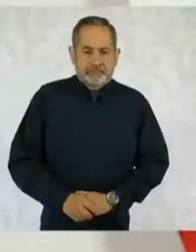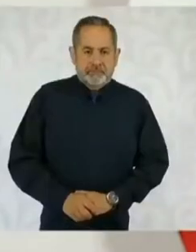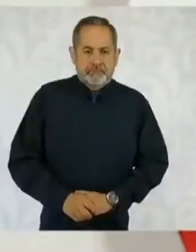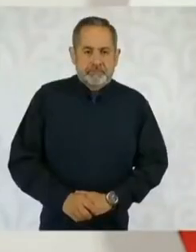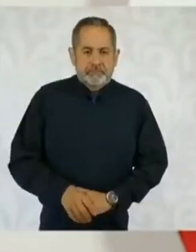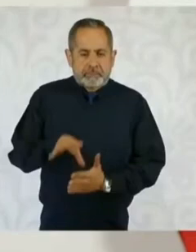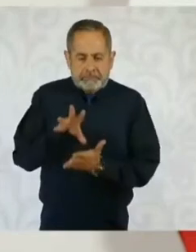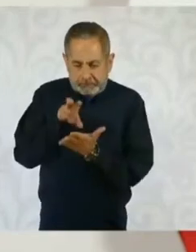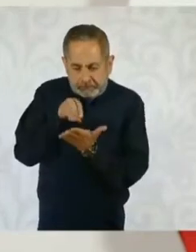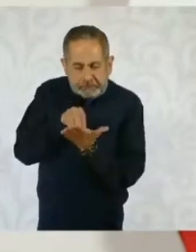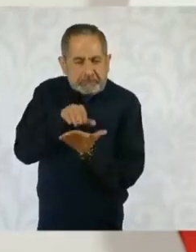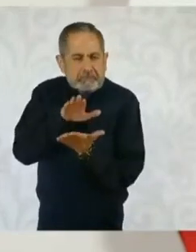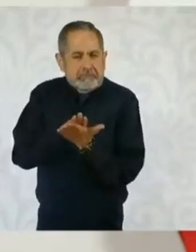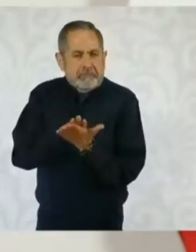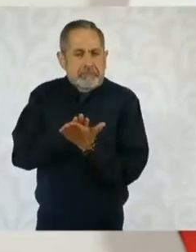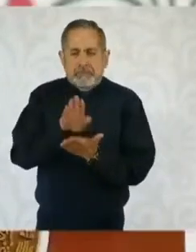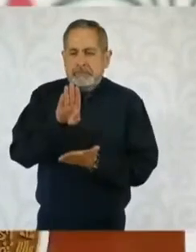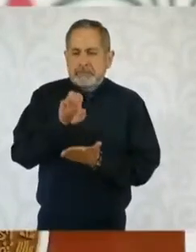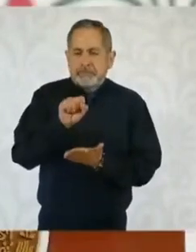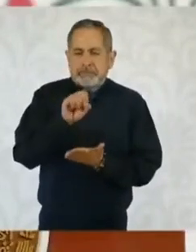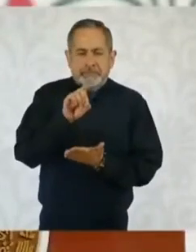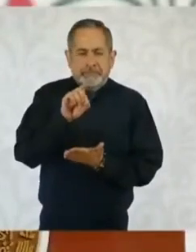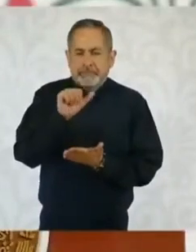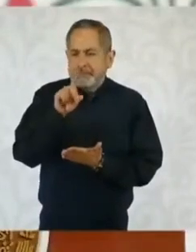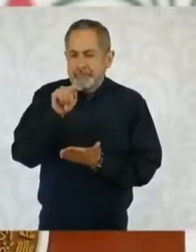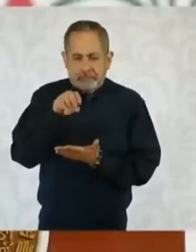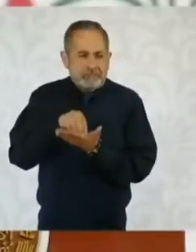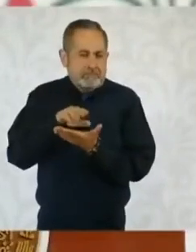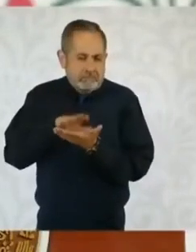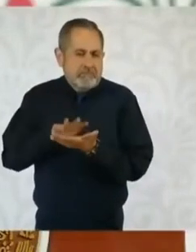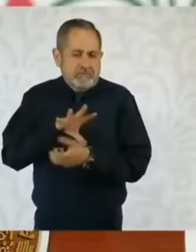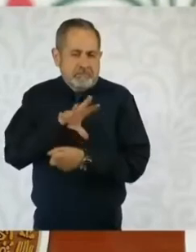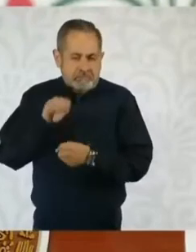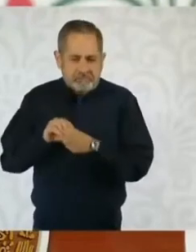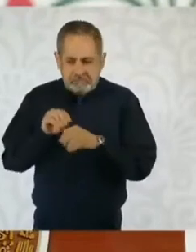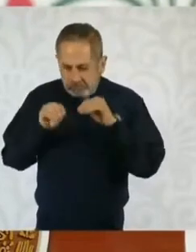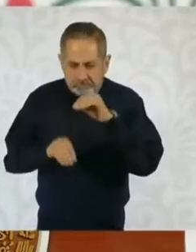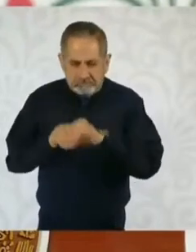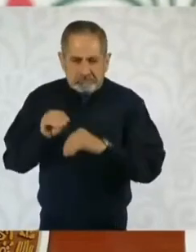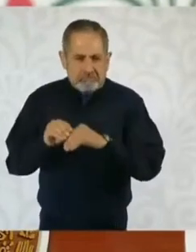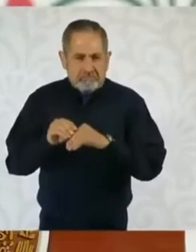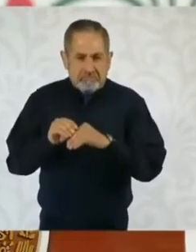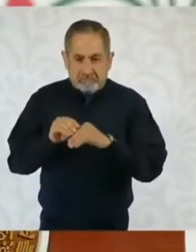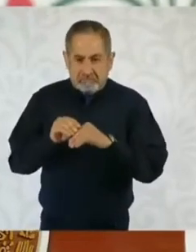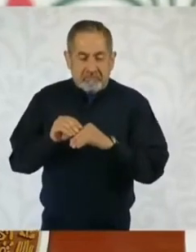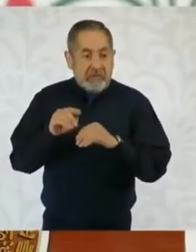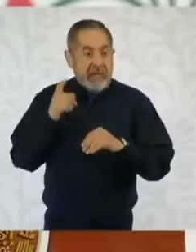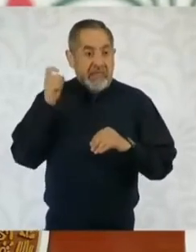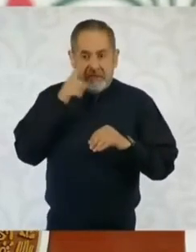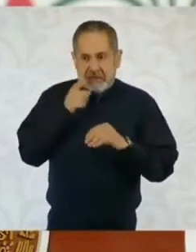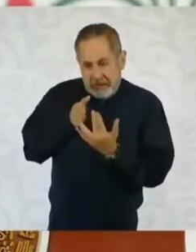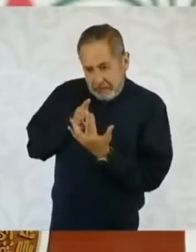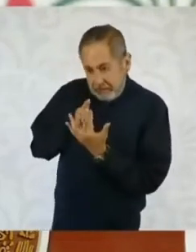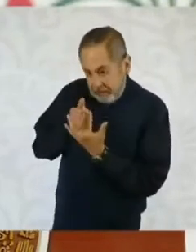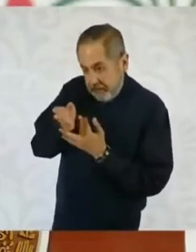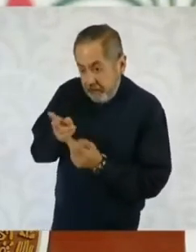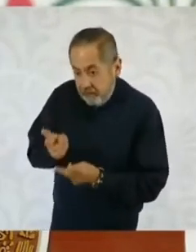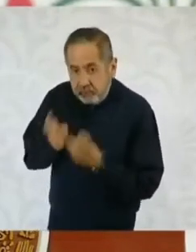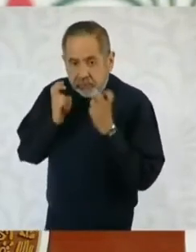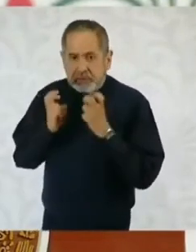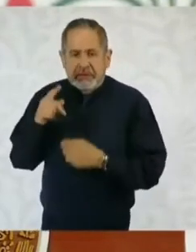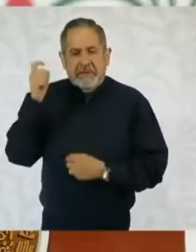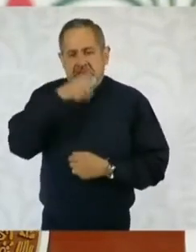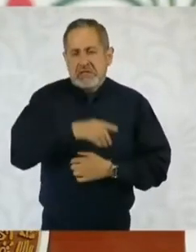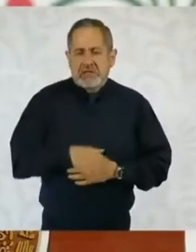base de datos. Es decir, si en algún momento alguien pudiera pensar que se violó la información, se puede hacer una